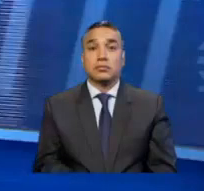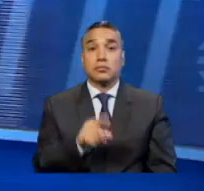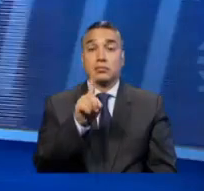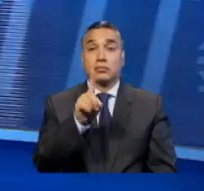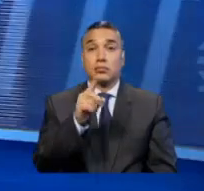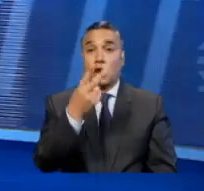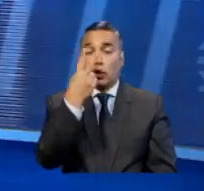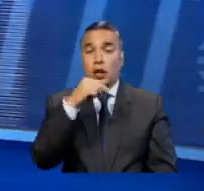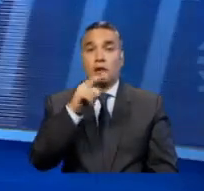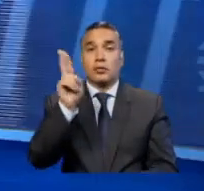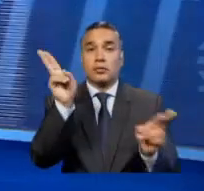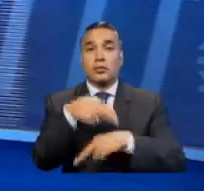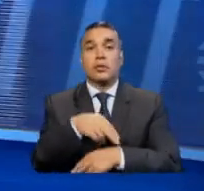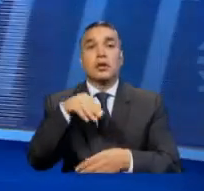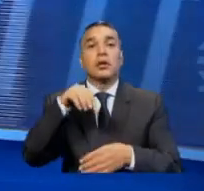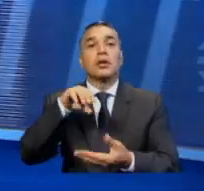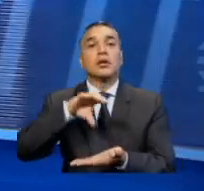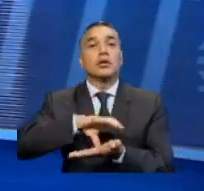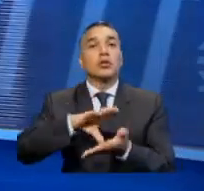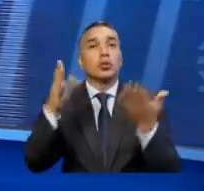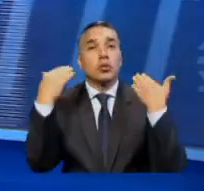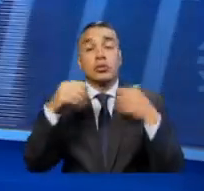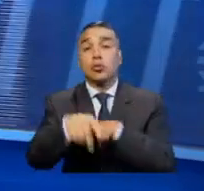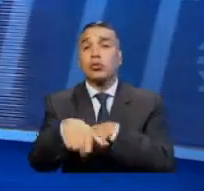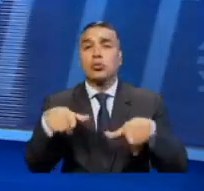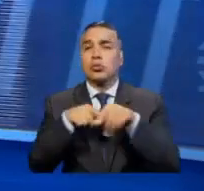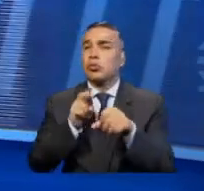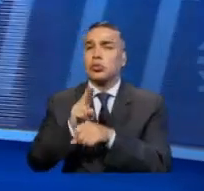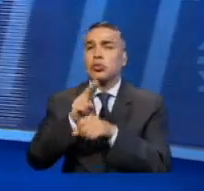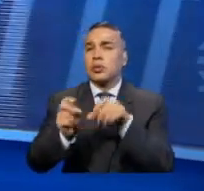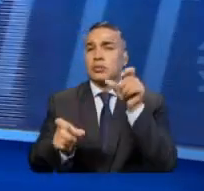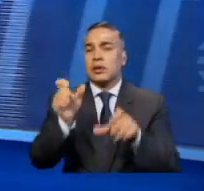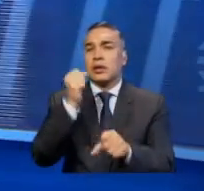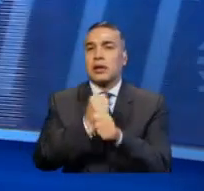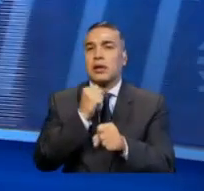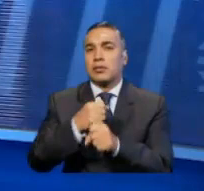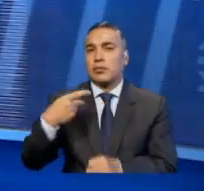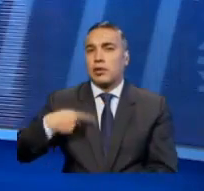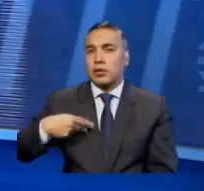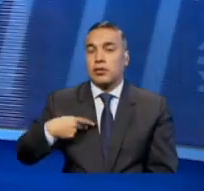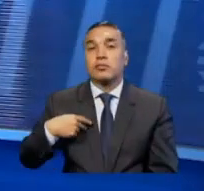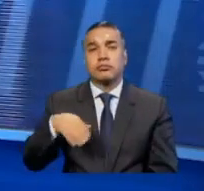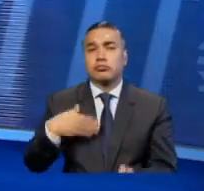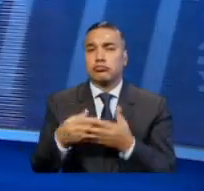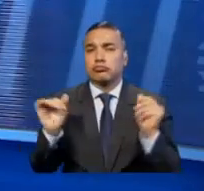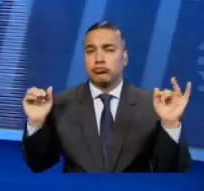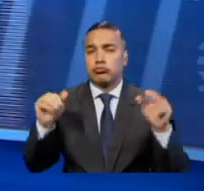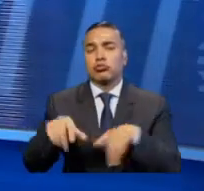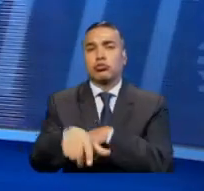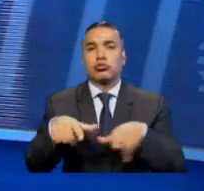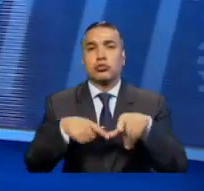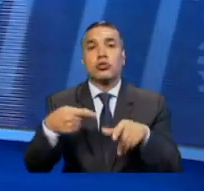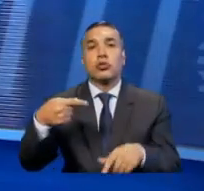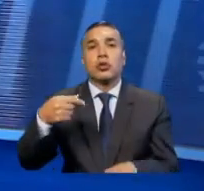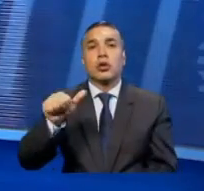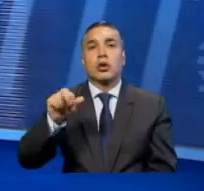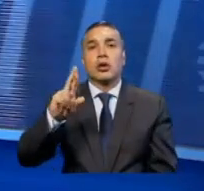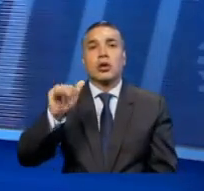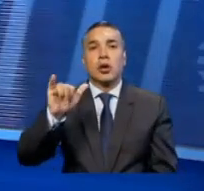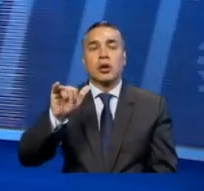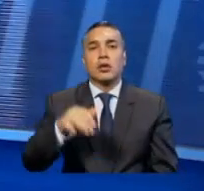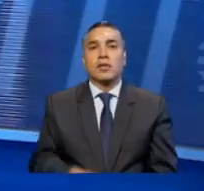Un hotel fue clausurado en el centro de Guayaquil. El lugar era utilizado por trabajadoras sexuales que frecuentan la zona del barrio Garay y sus